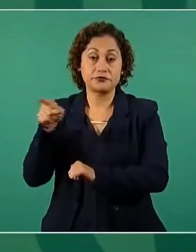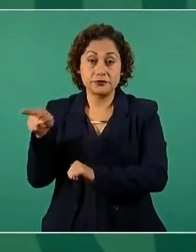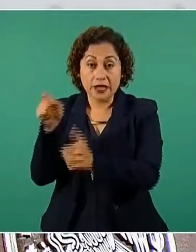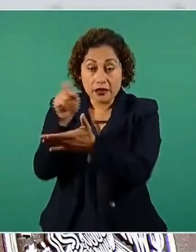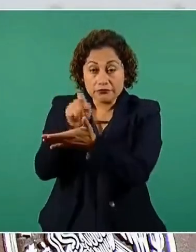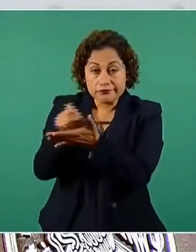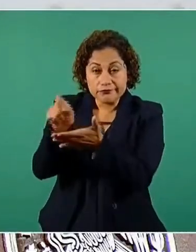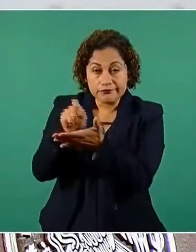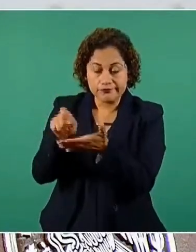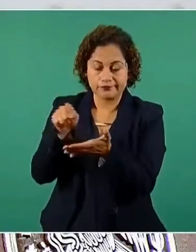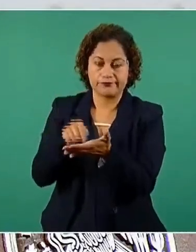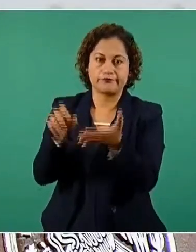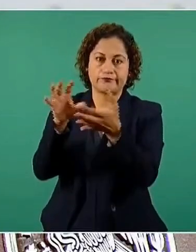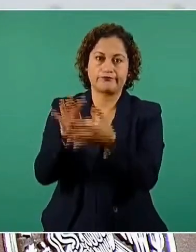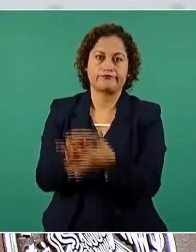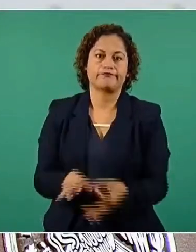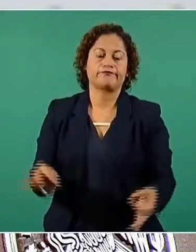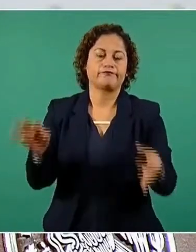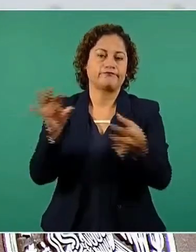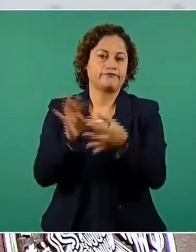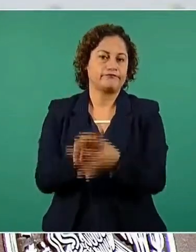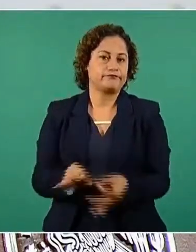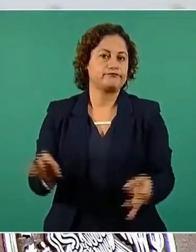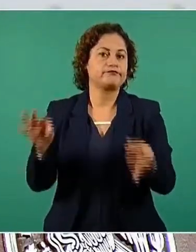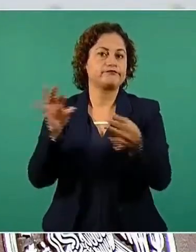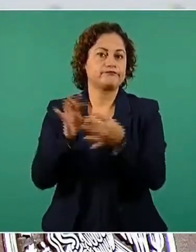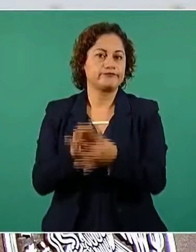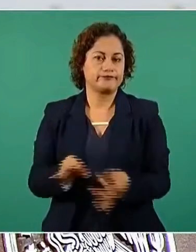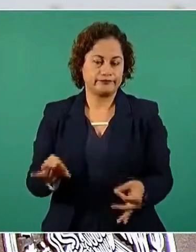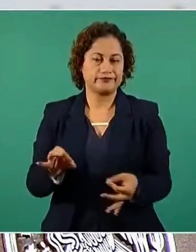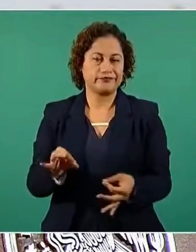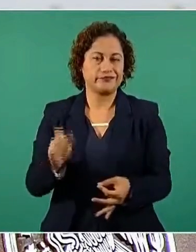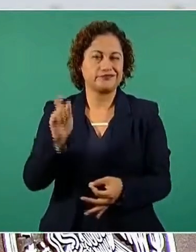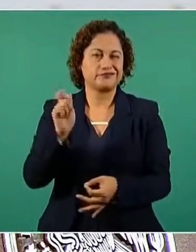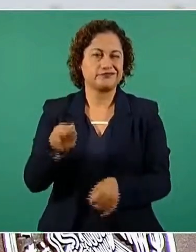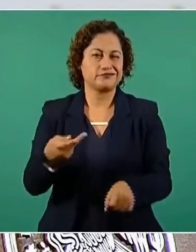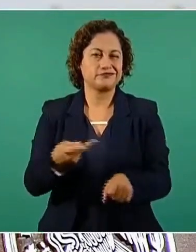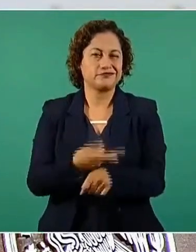de que el tesoro de Moctezuma